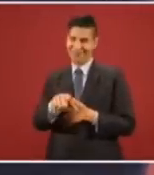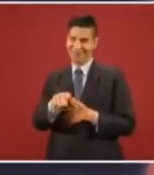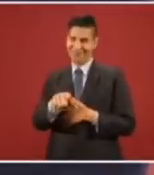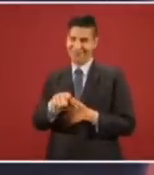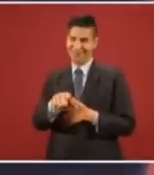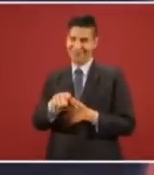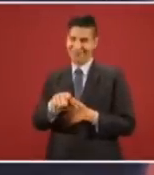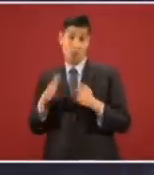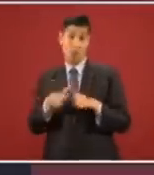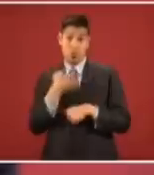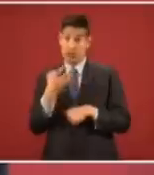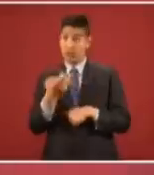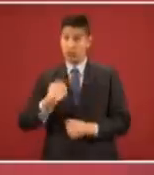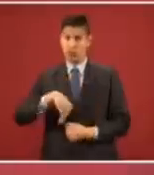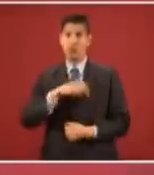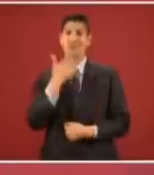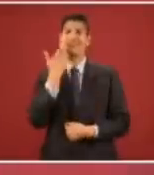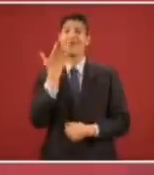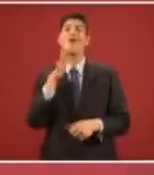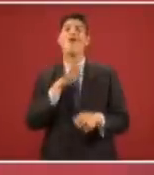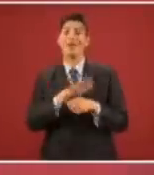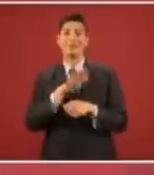central es garantizar